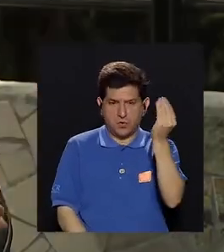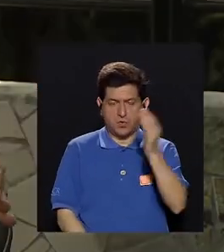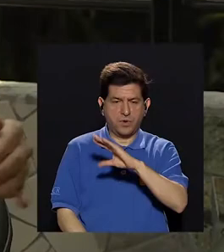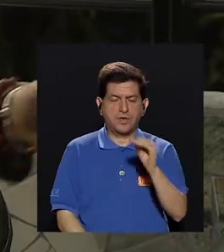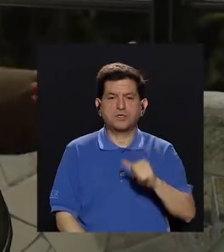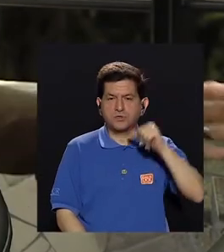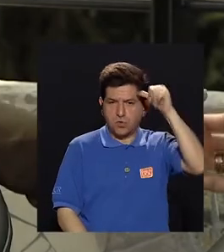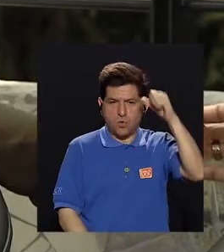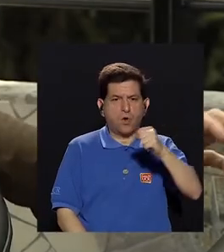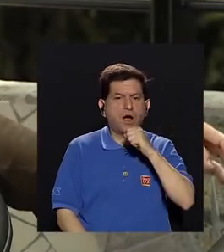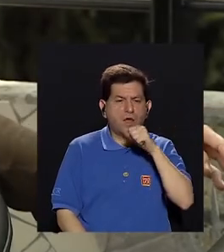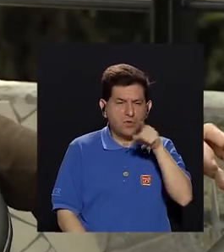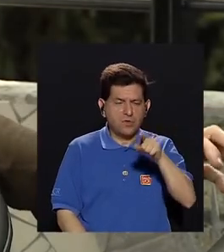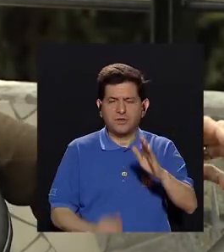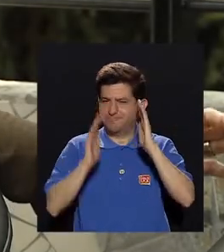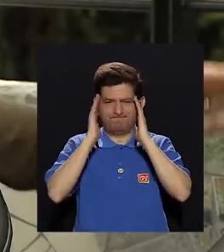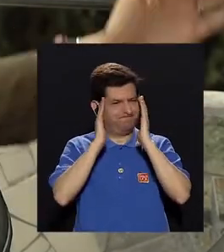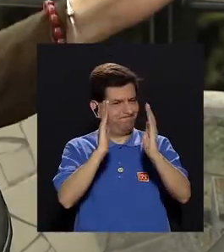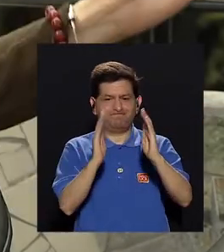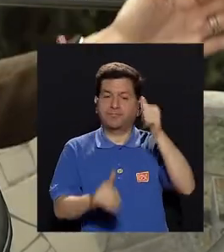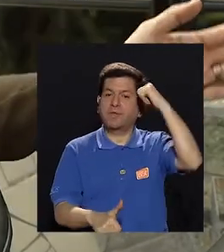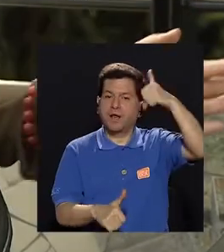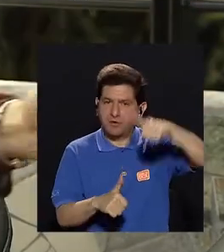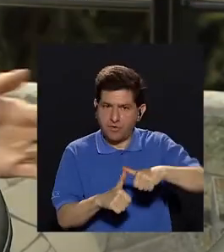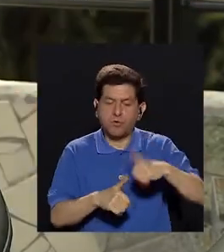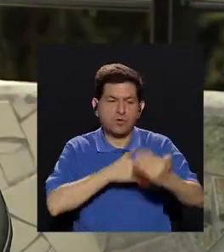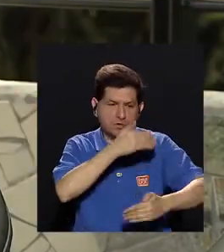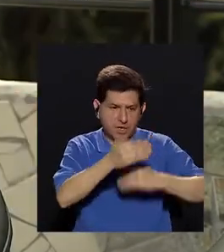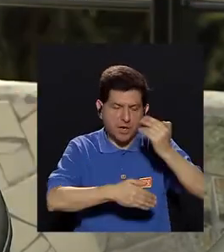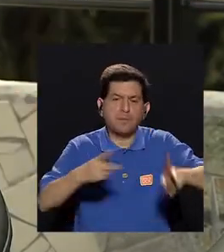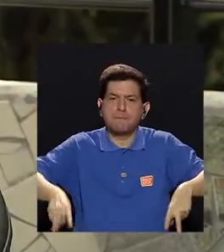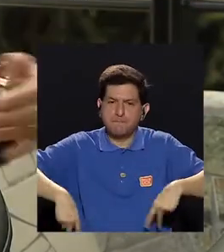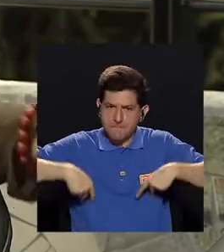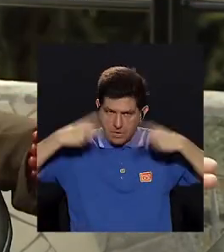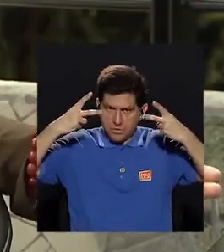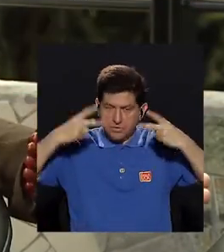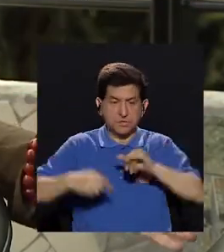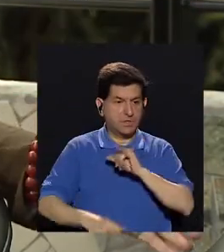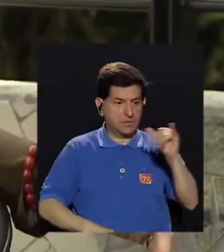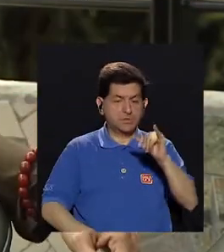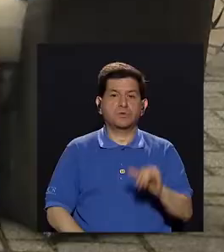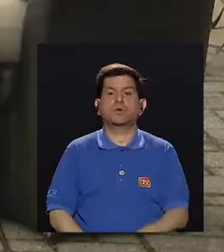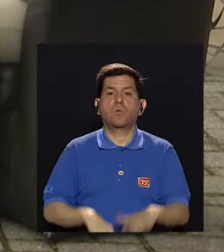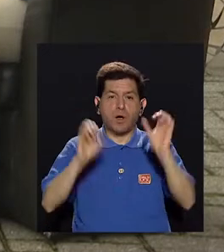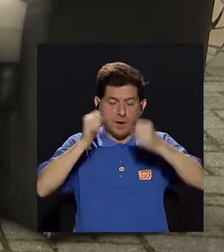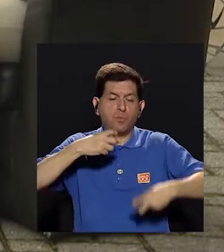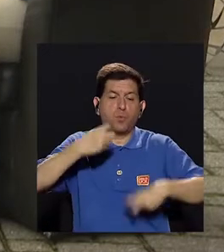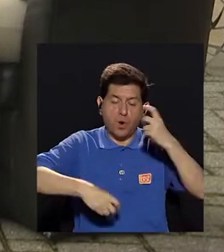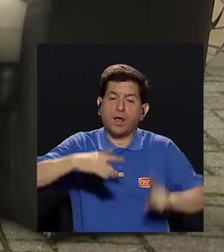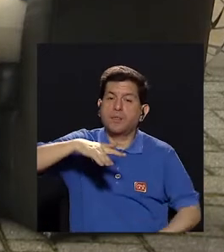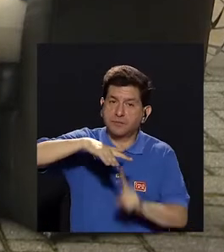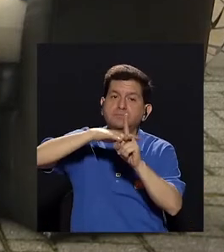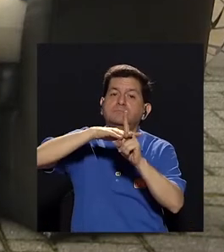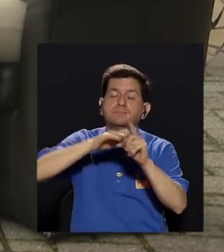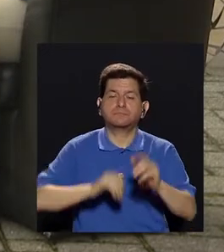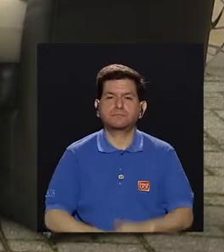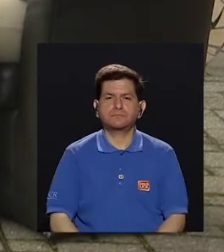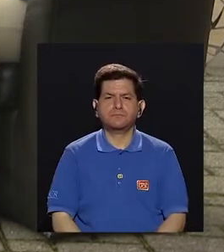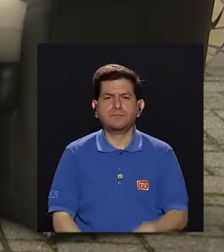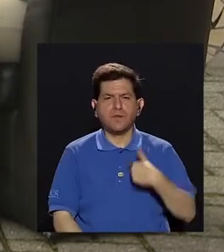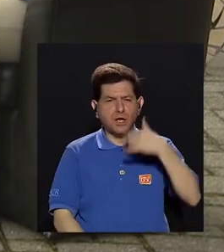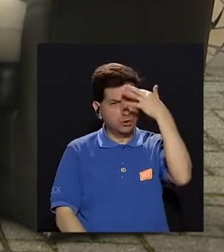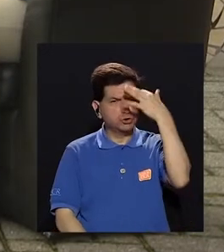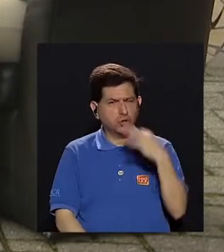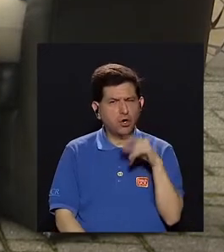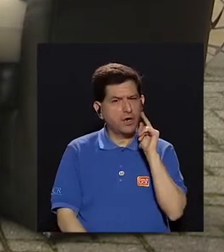etapa de adulta mayor la tenemos un poco abandonada, y hay que recordar que es un proceso de vida donde también podemos tener dificultades. Yo creo